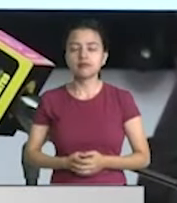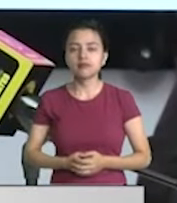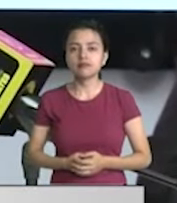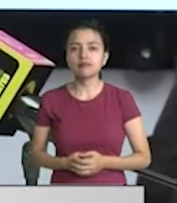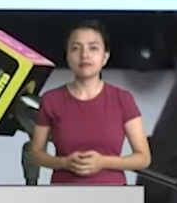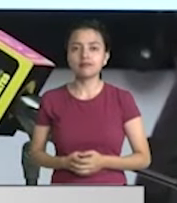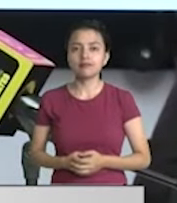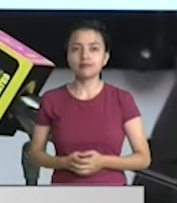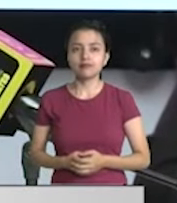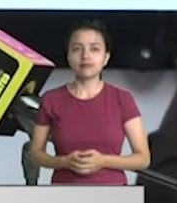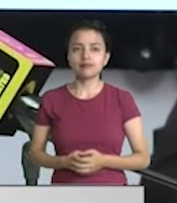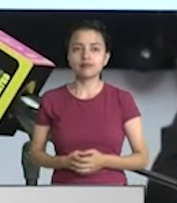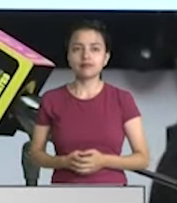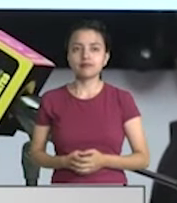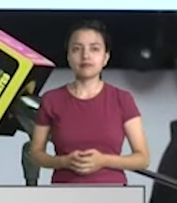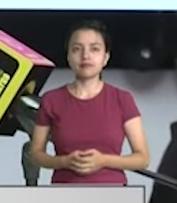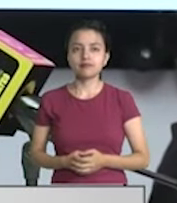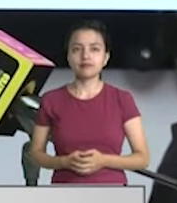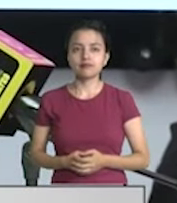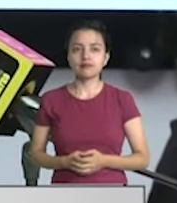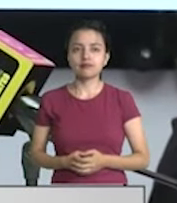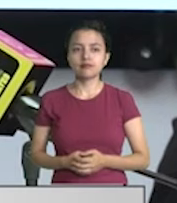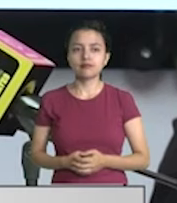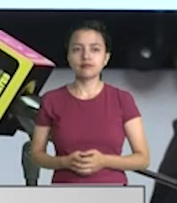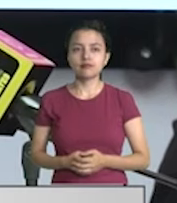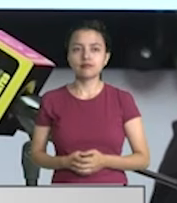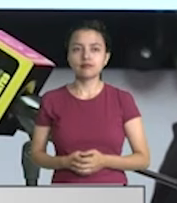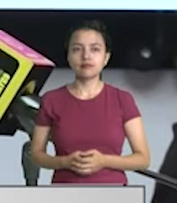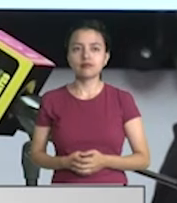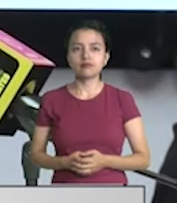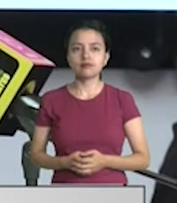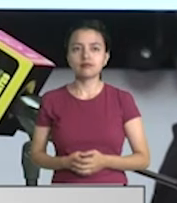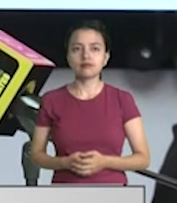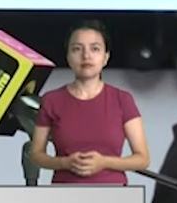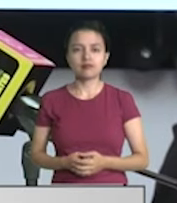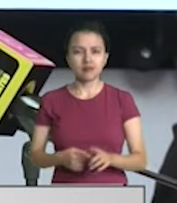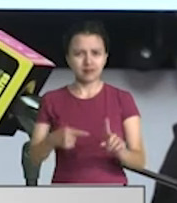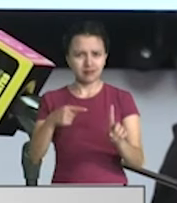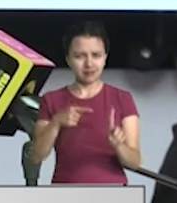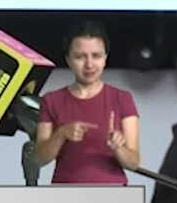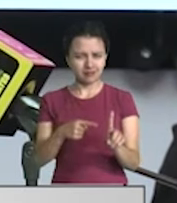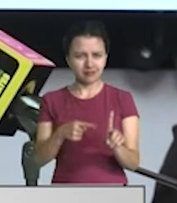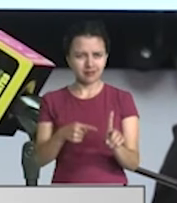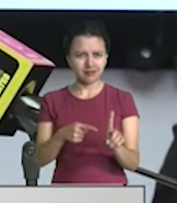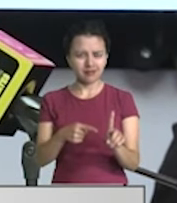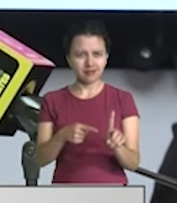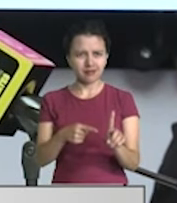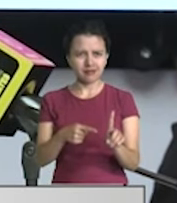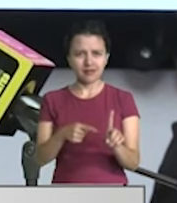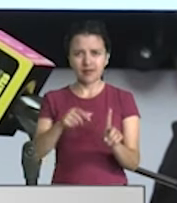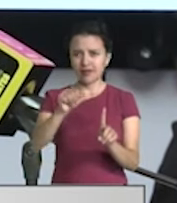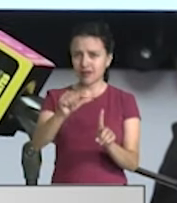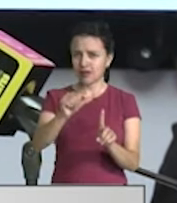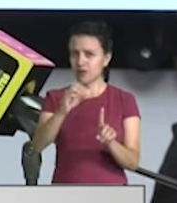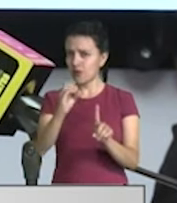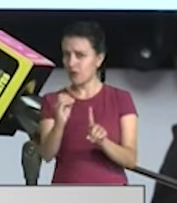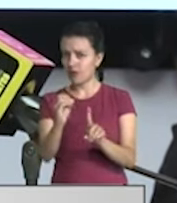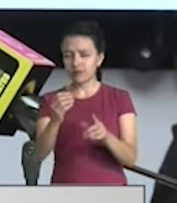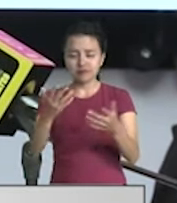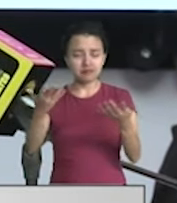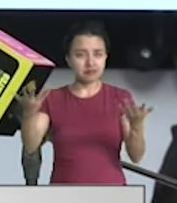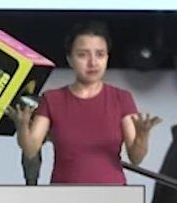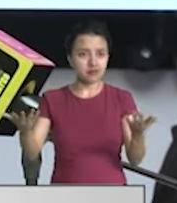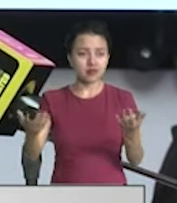Rechazamos de nuevo la actitud no de esa banda, esa no es una banda, esa es una criminal. Él o la persona